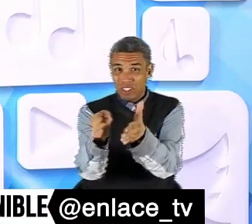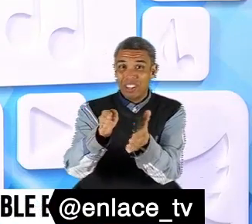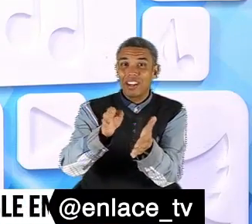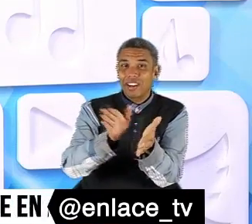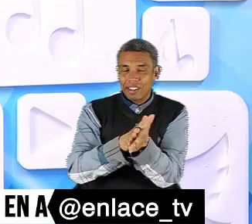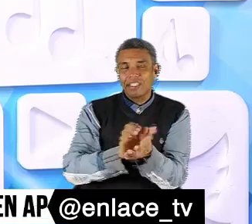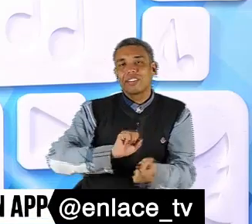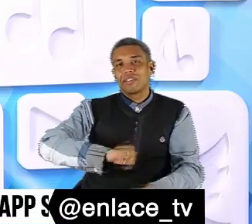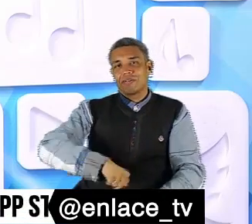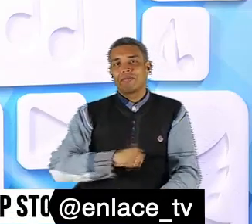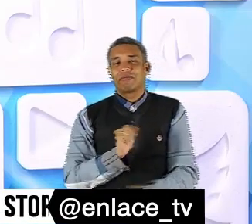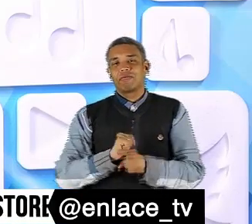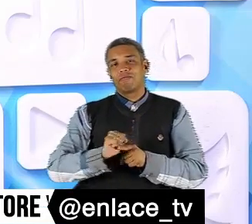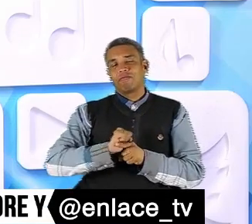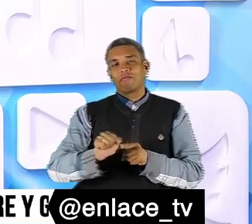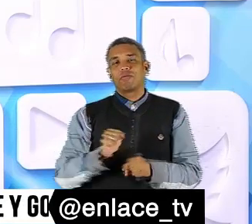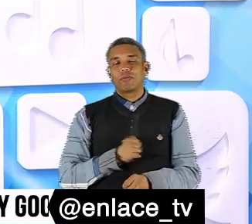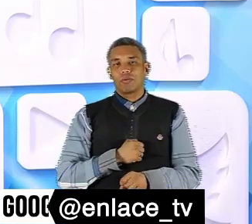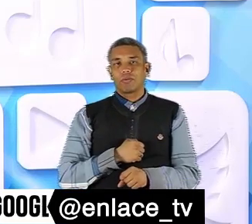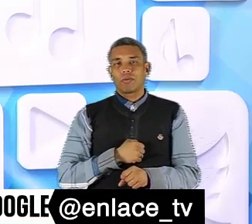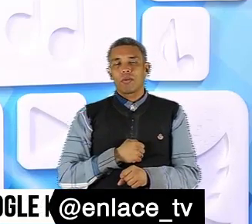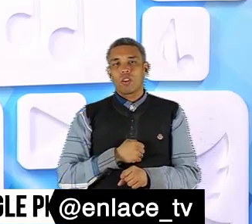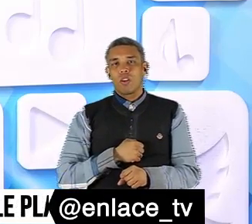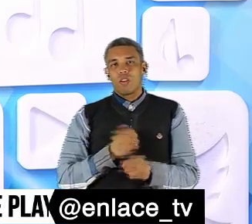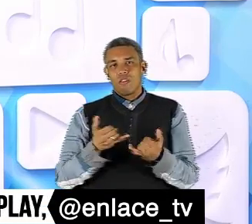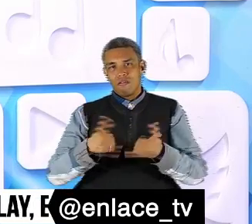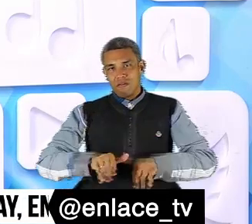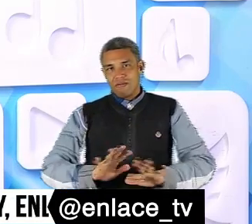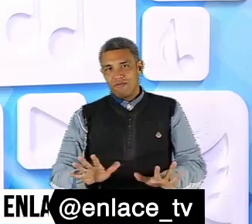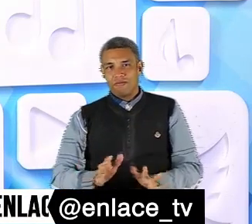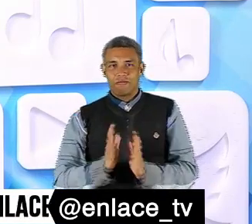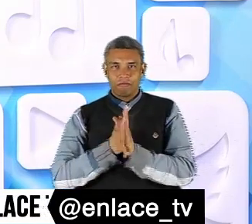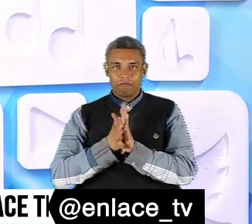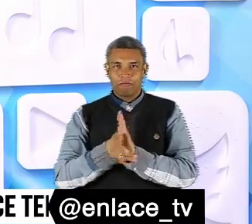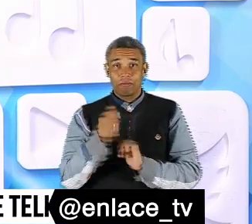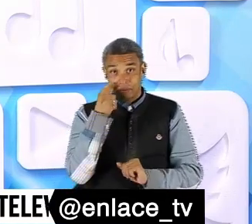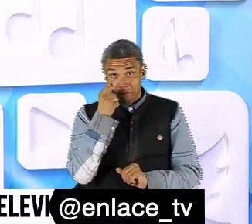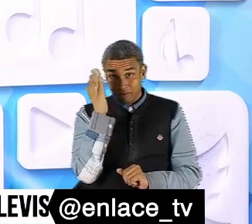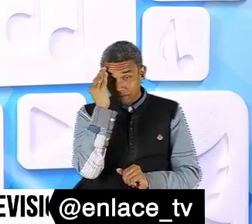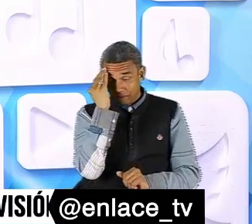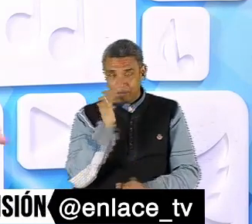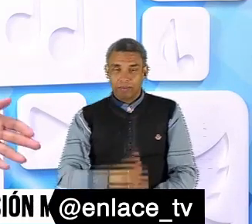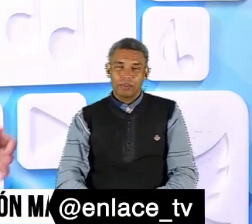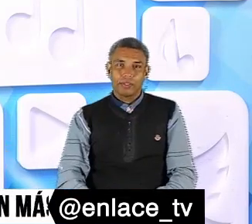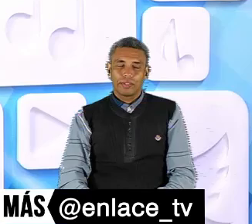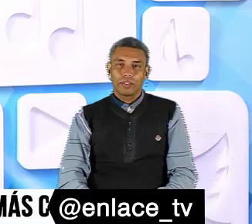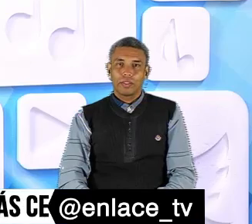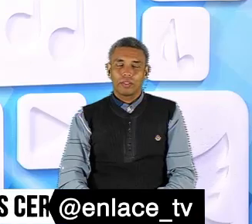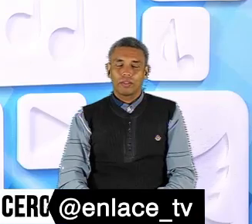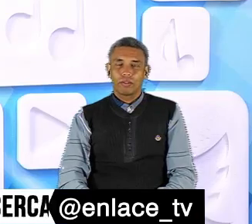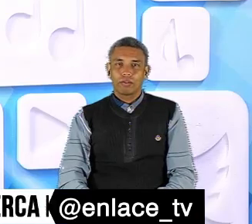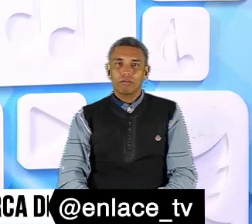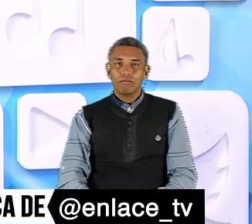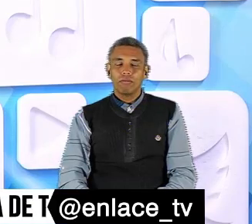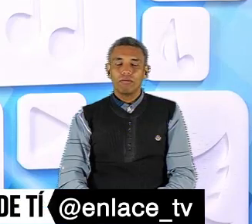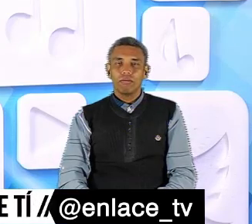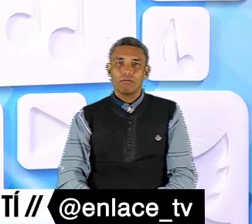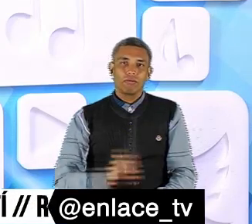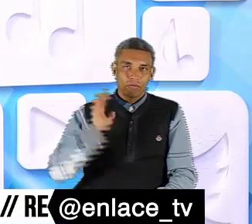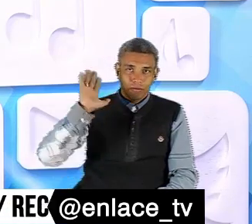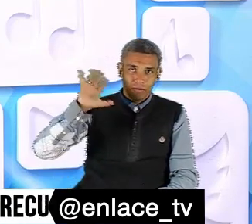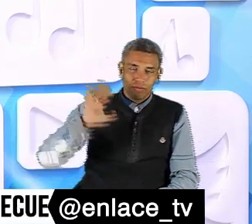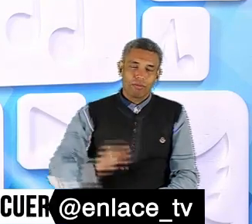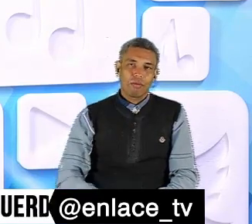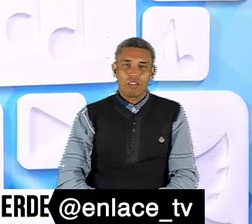Y hasta aquí la información de cultura y entretenimiento. Recuerden, barranqueños, ustedes quedan en la mira. Que pasen una feliz noche y yo me despido como